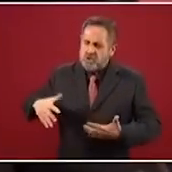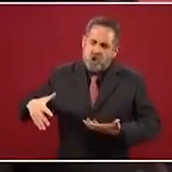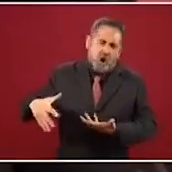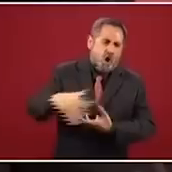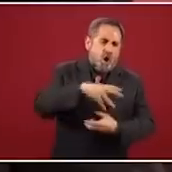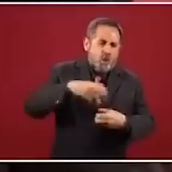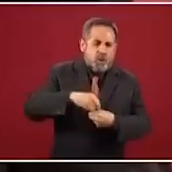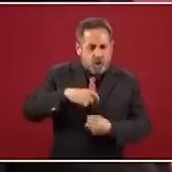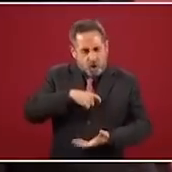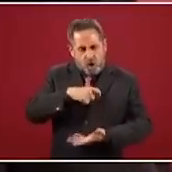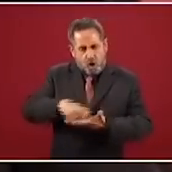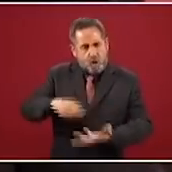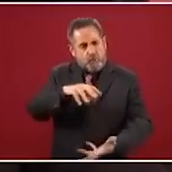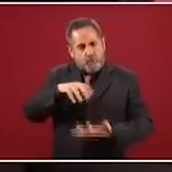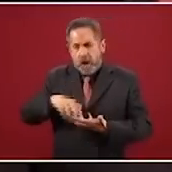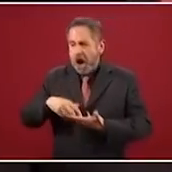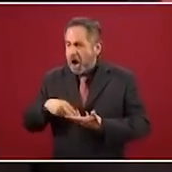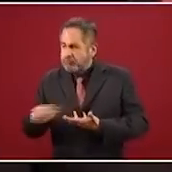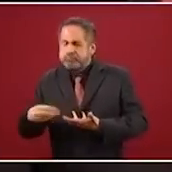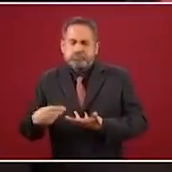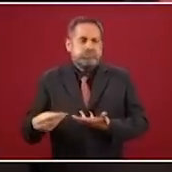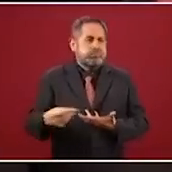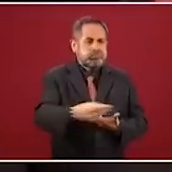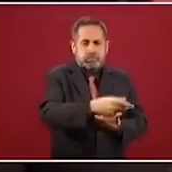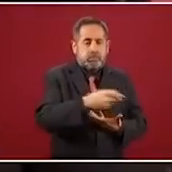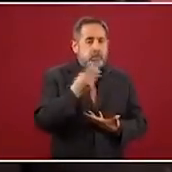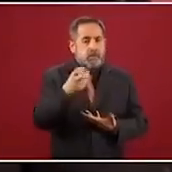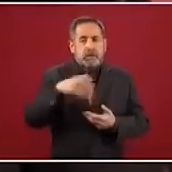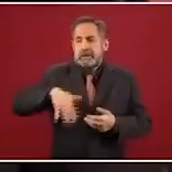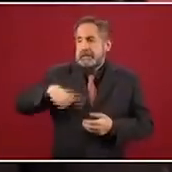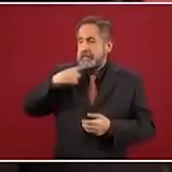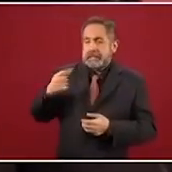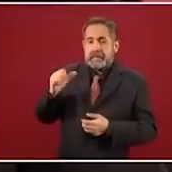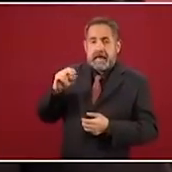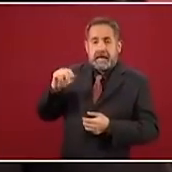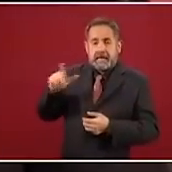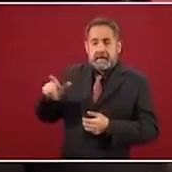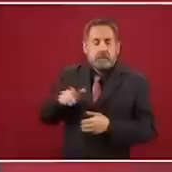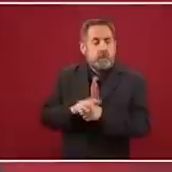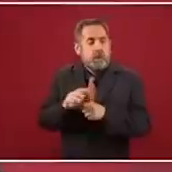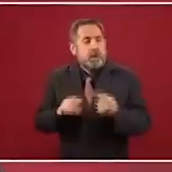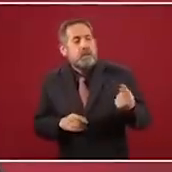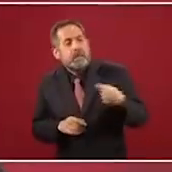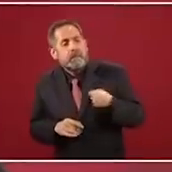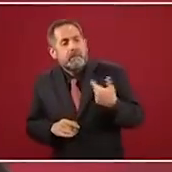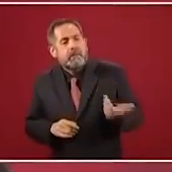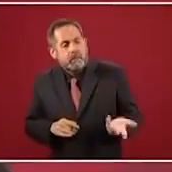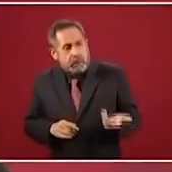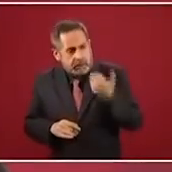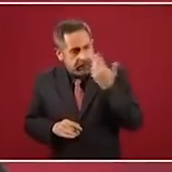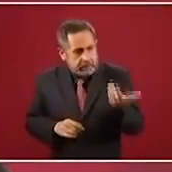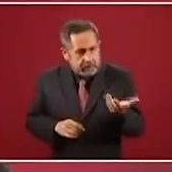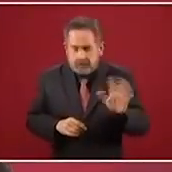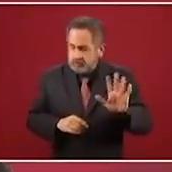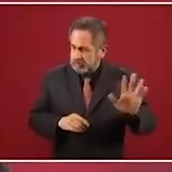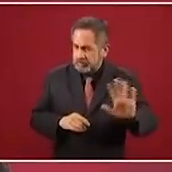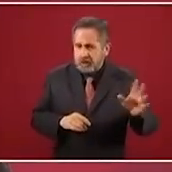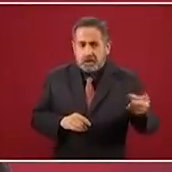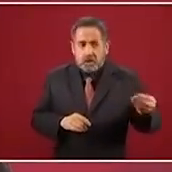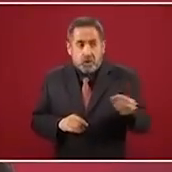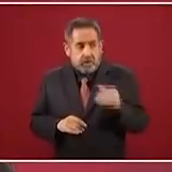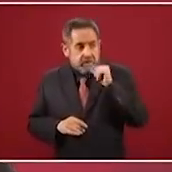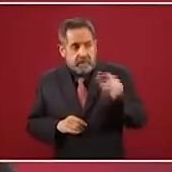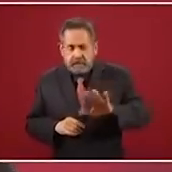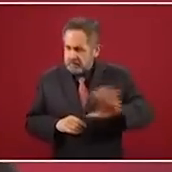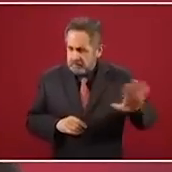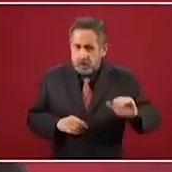decía Ángeles Cruz, sobre qué ceden los gobiernos estatales. Insisto, no ceden nada,